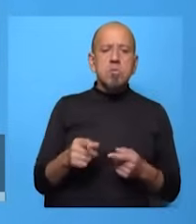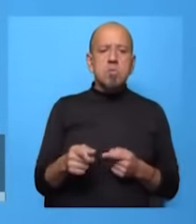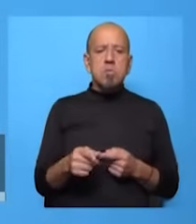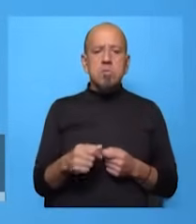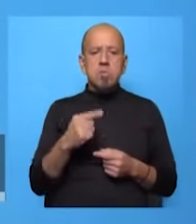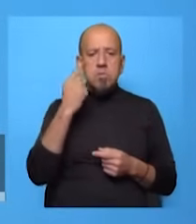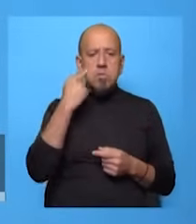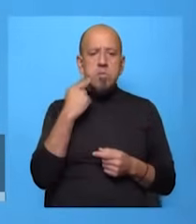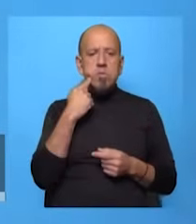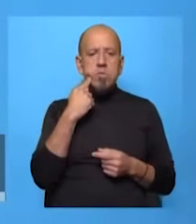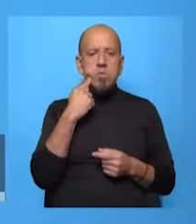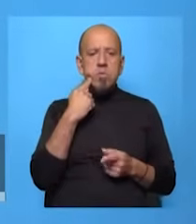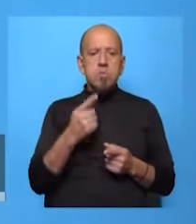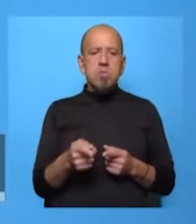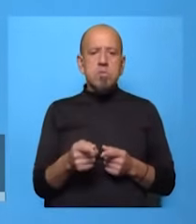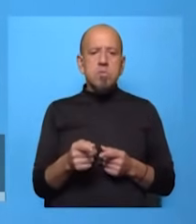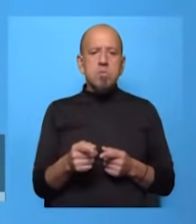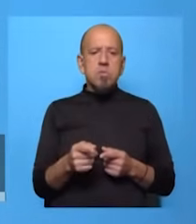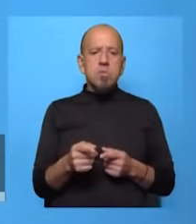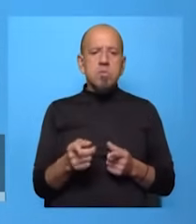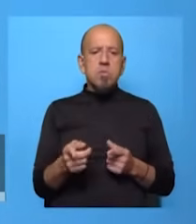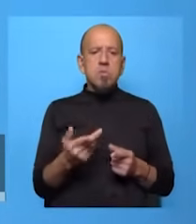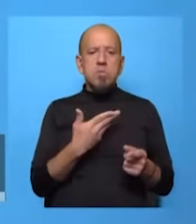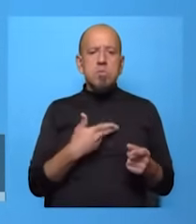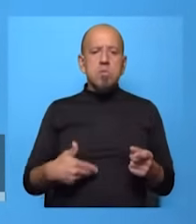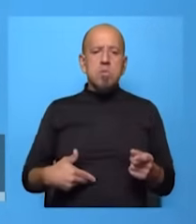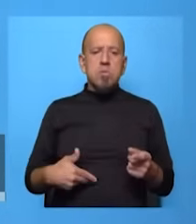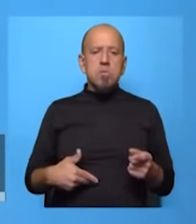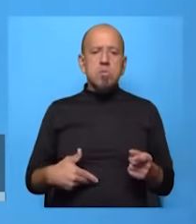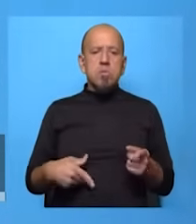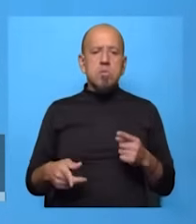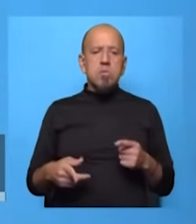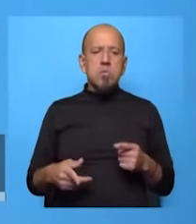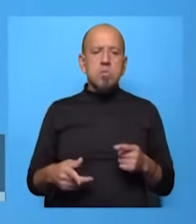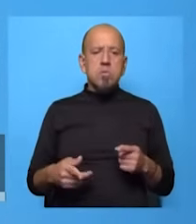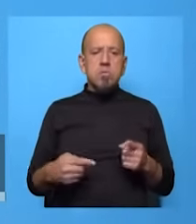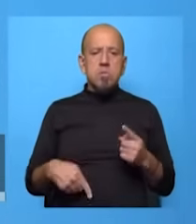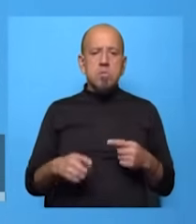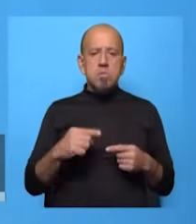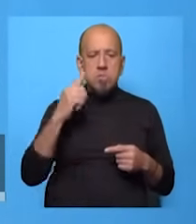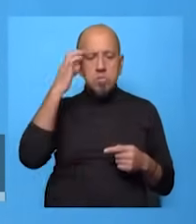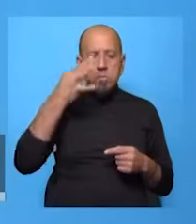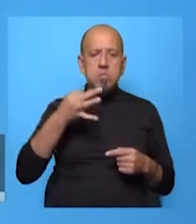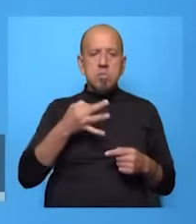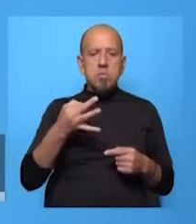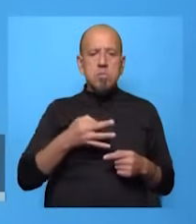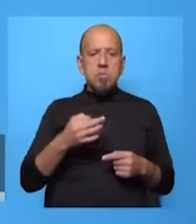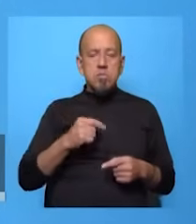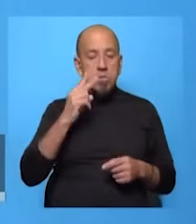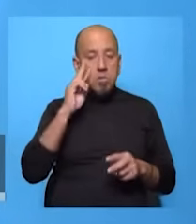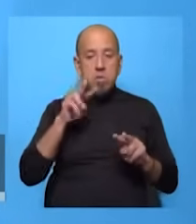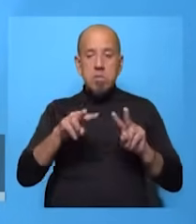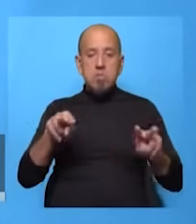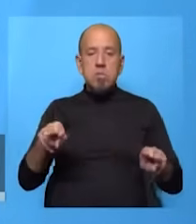números son los números ahora el gobierno y el presidente ha tratado de construir una realidad que no es la que ve la